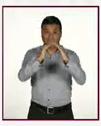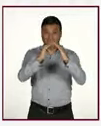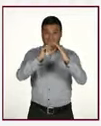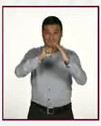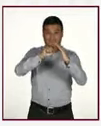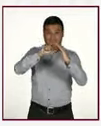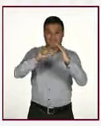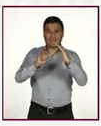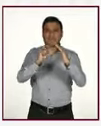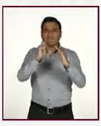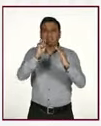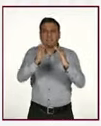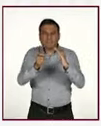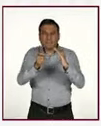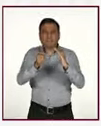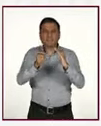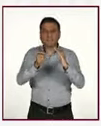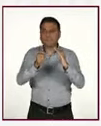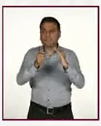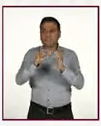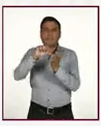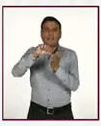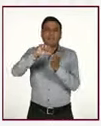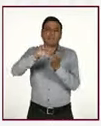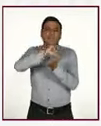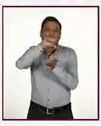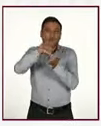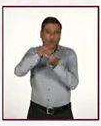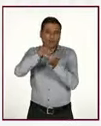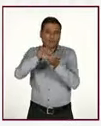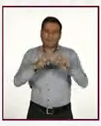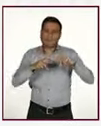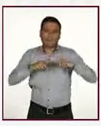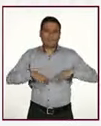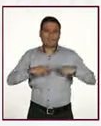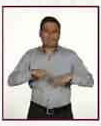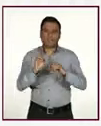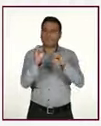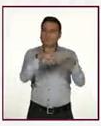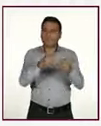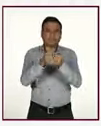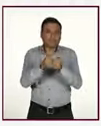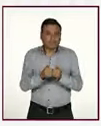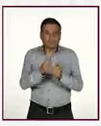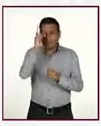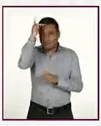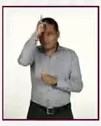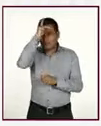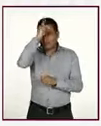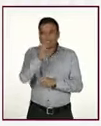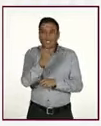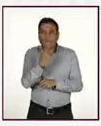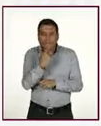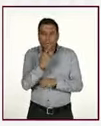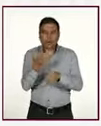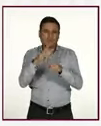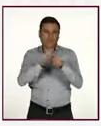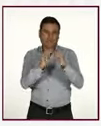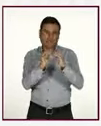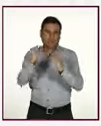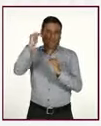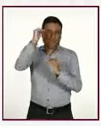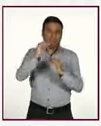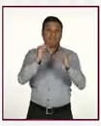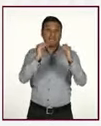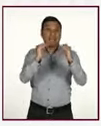los centros de larga estancia, los servicios especializados, que son como los centros psiquiátricos, los hospitales de alto nivel. Después abajo tenemos